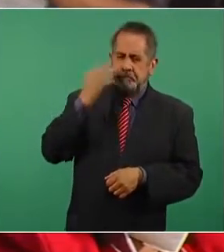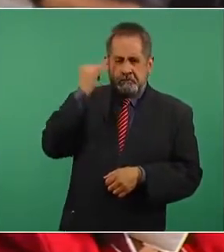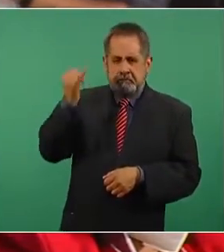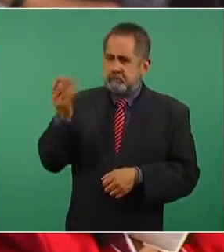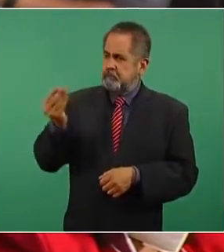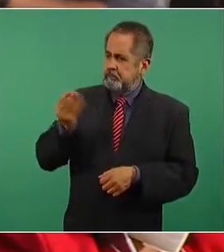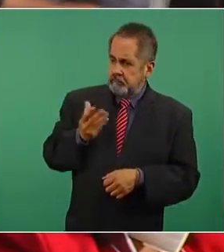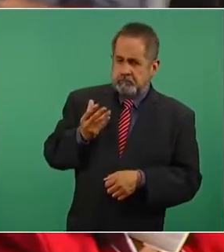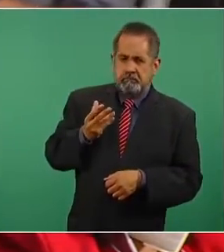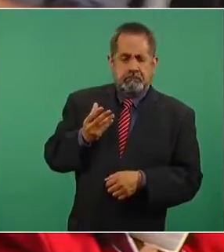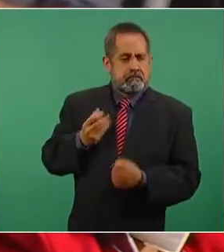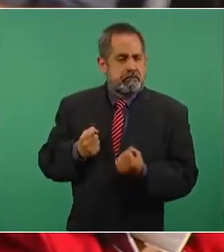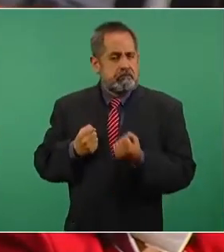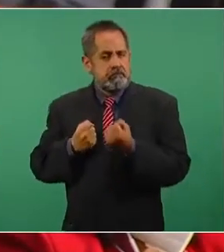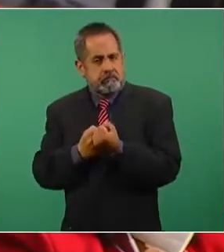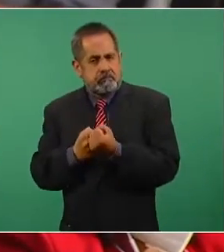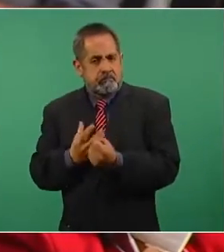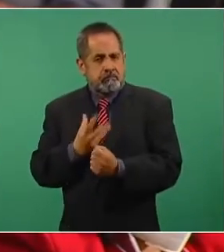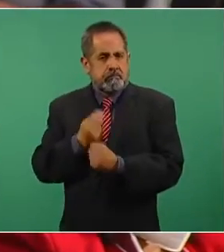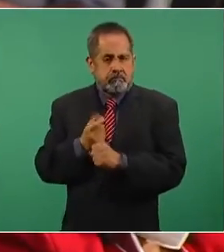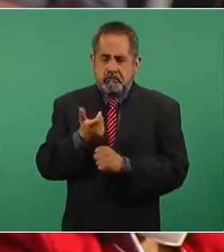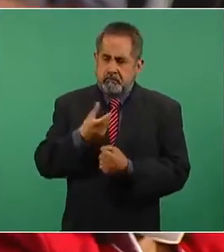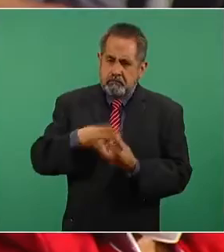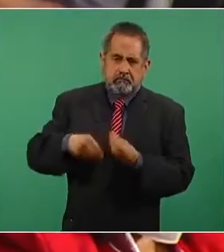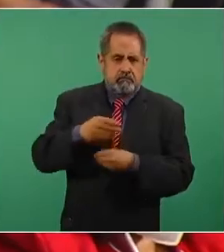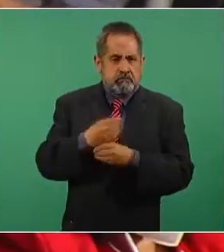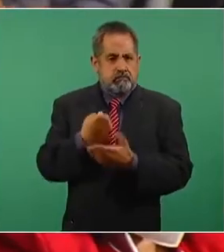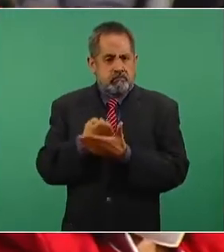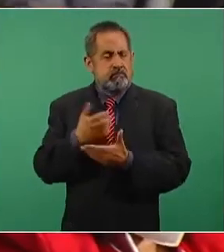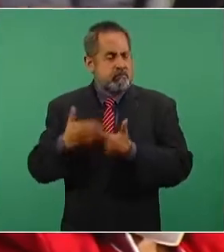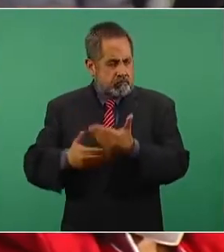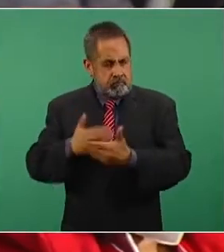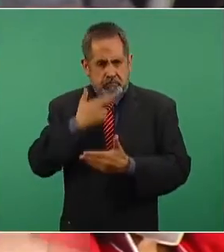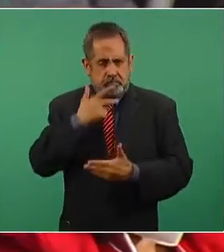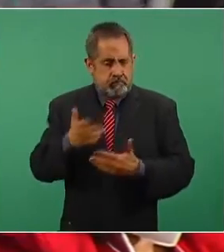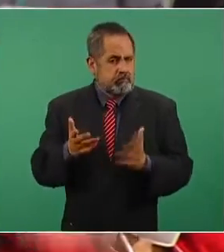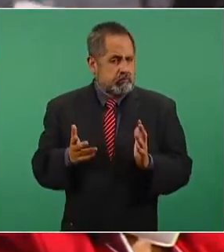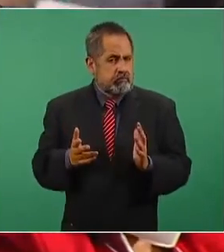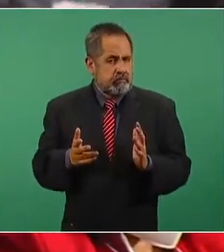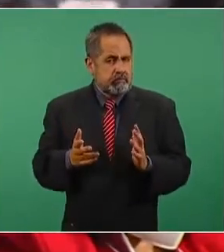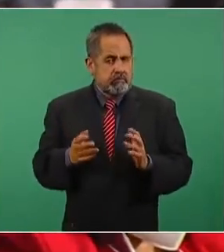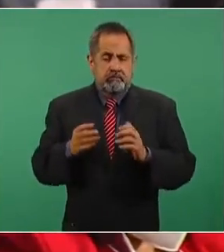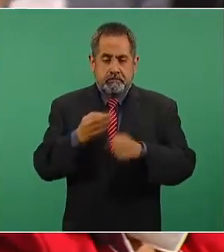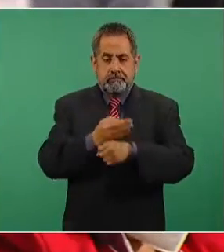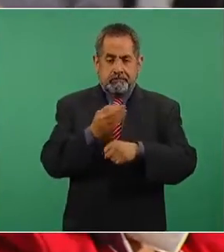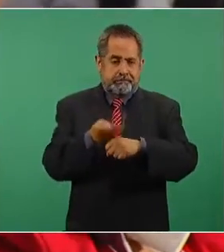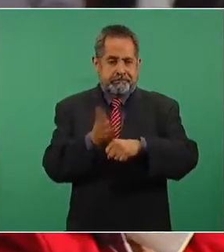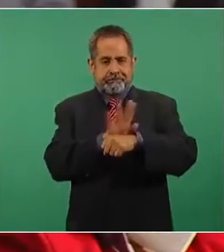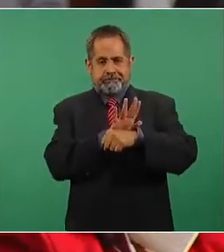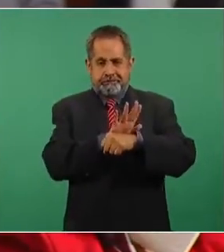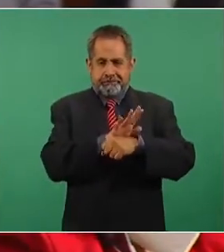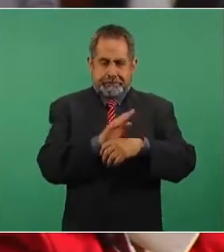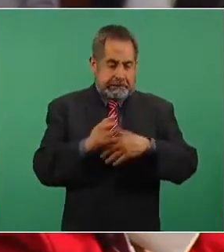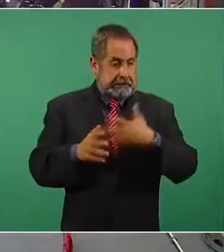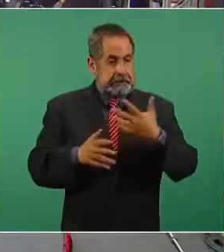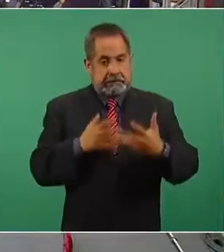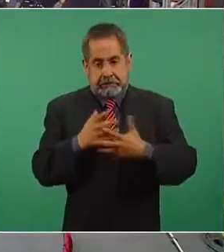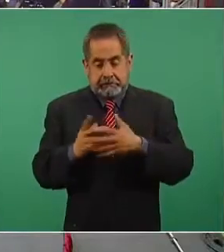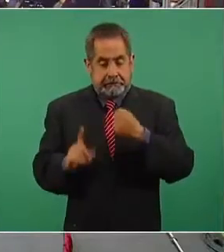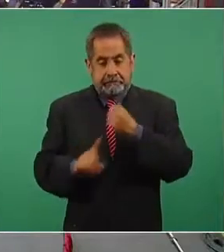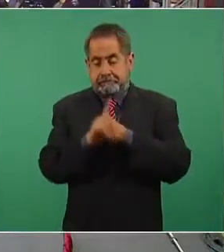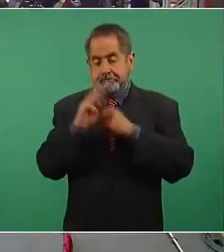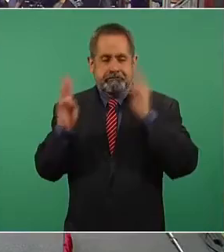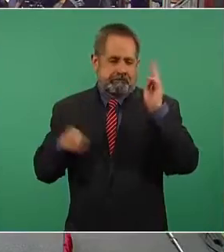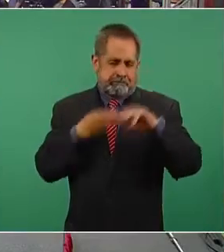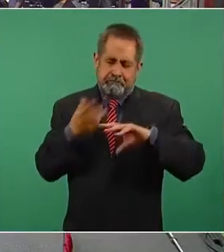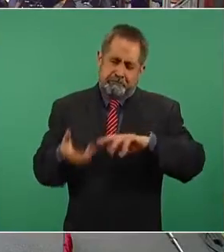este fortalecimiento en la economía? Ya ha habido avances, pero con la pandemia ha habido un golpe